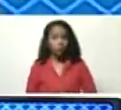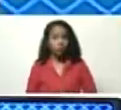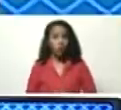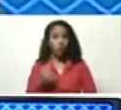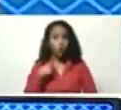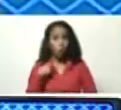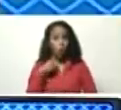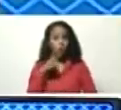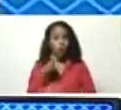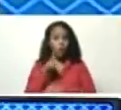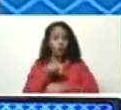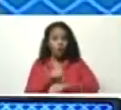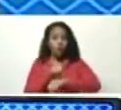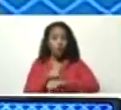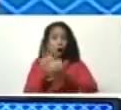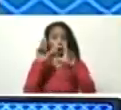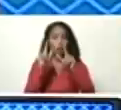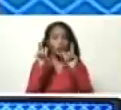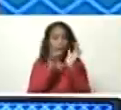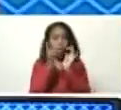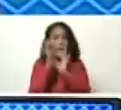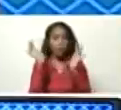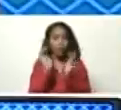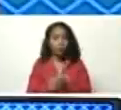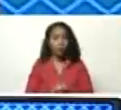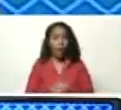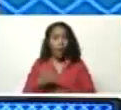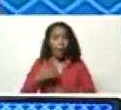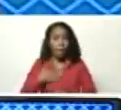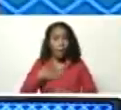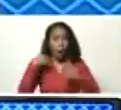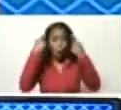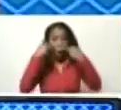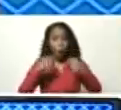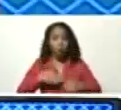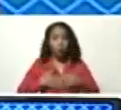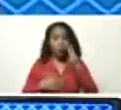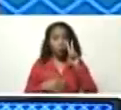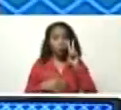Estuve en Fuerte Tiuna aquel 11 de abril y mis ojos pudieron ver,